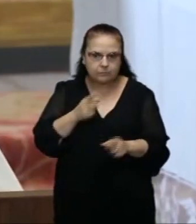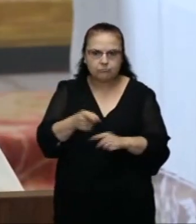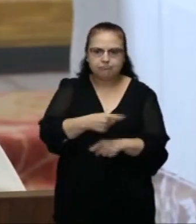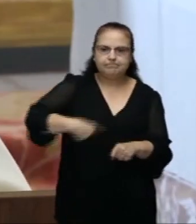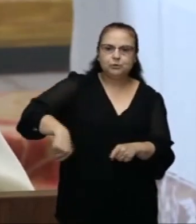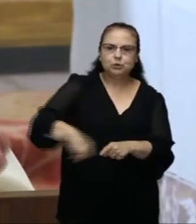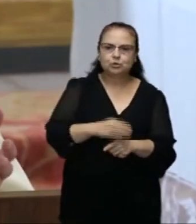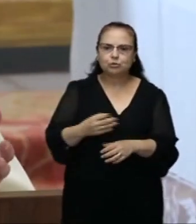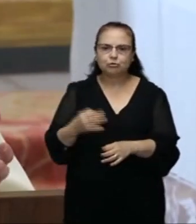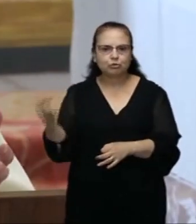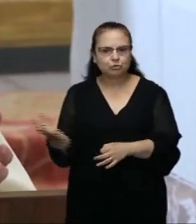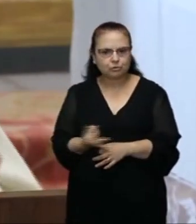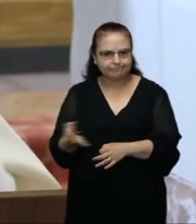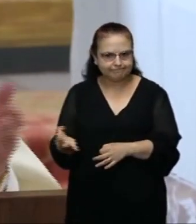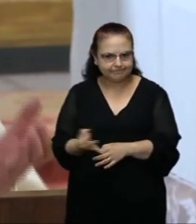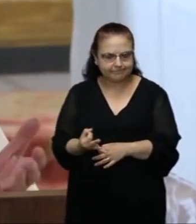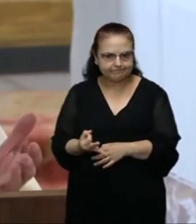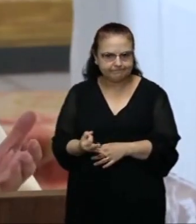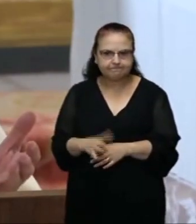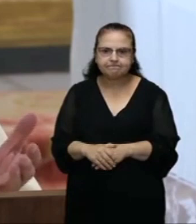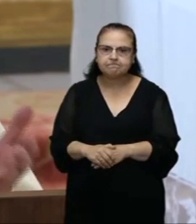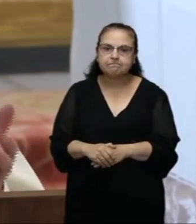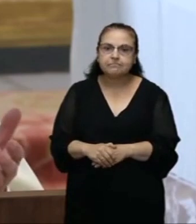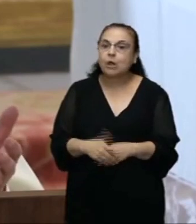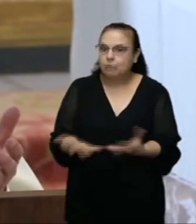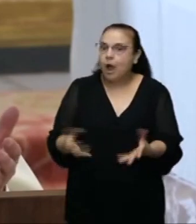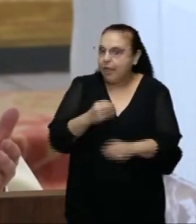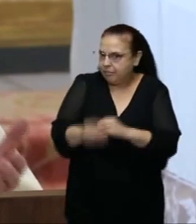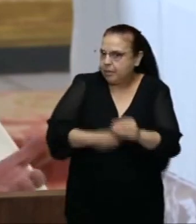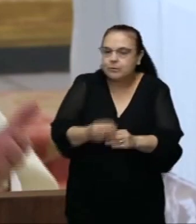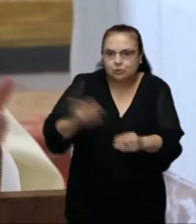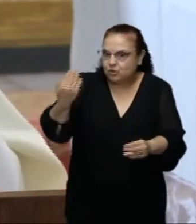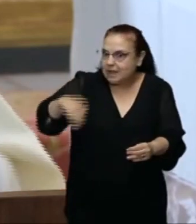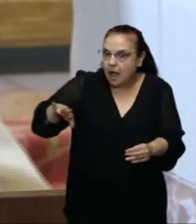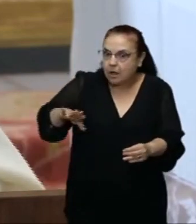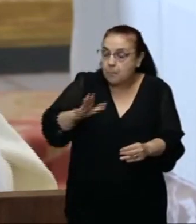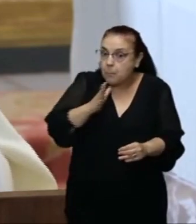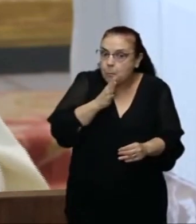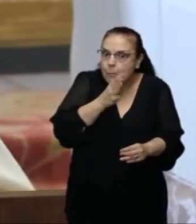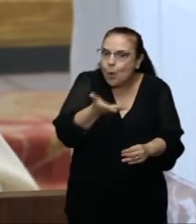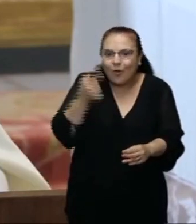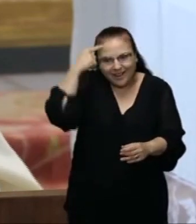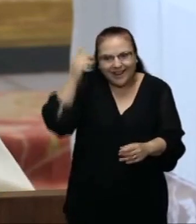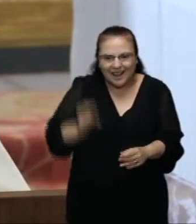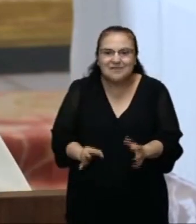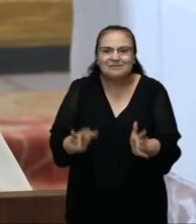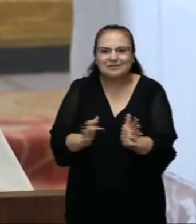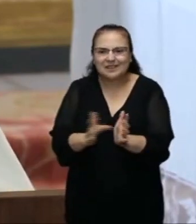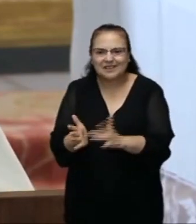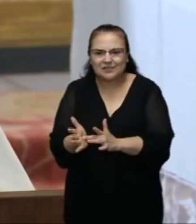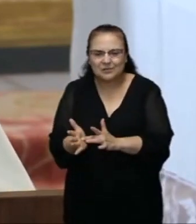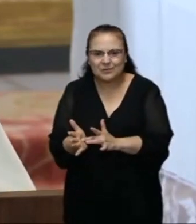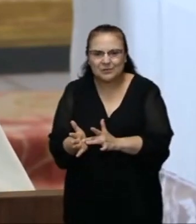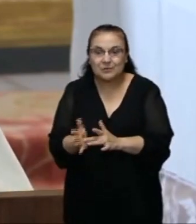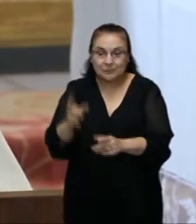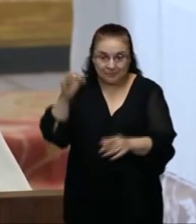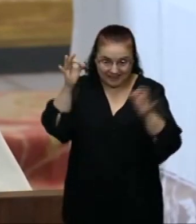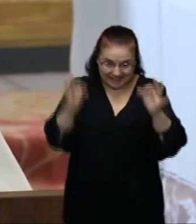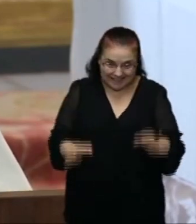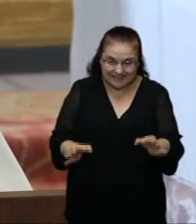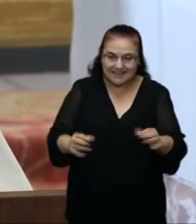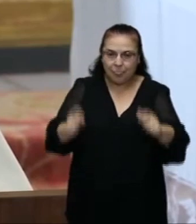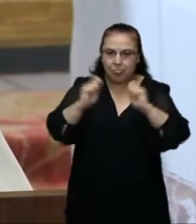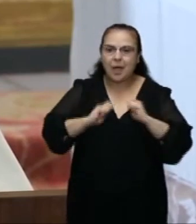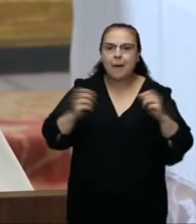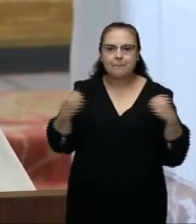exterior, y por otra parte, todo eso lo hacemos, ¿por qué? Pues porque creemos en Jesús, que es el que nos da la